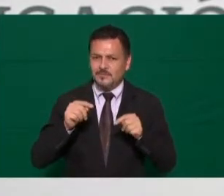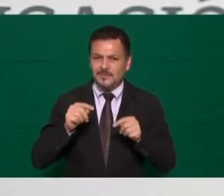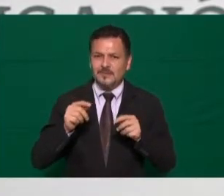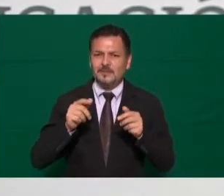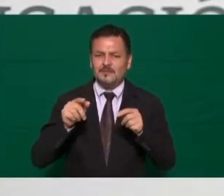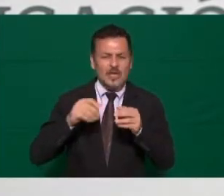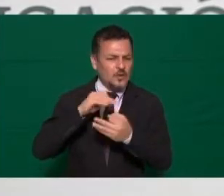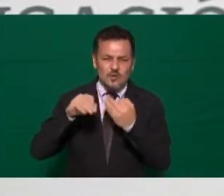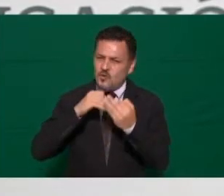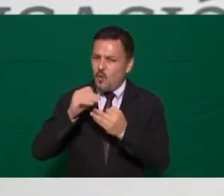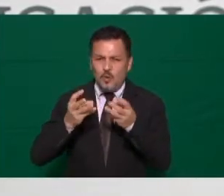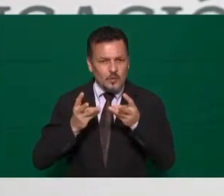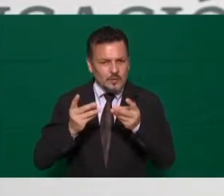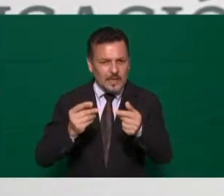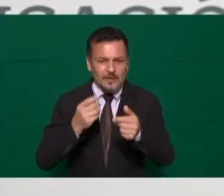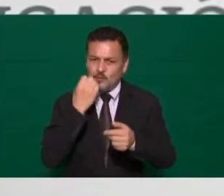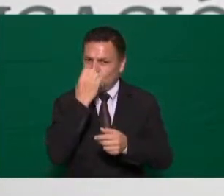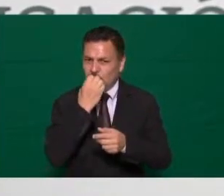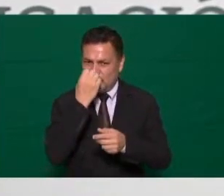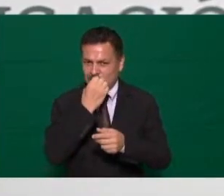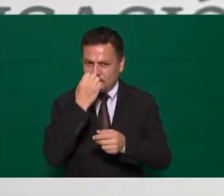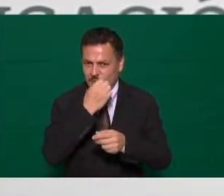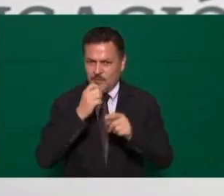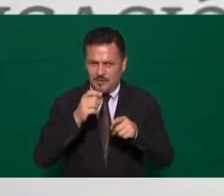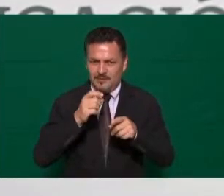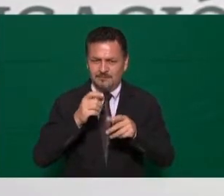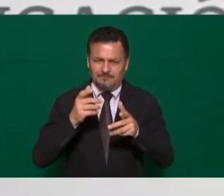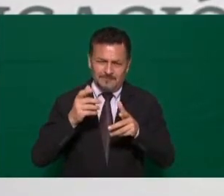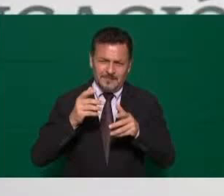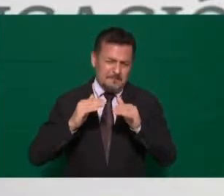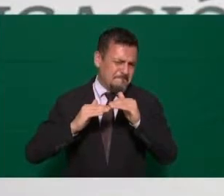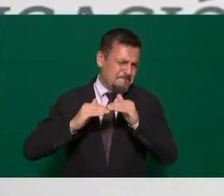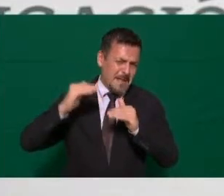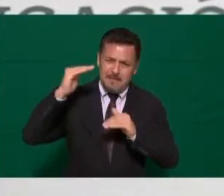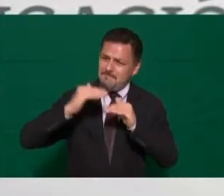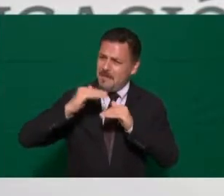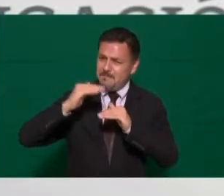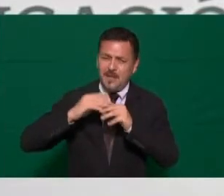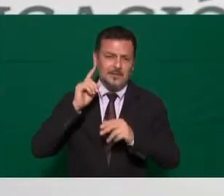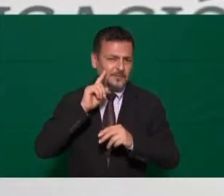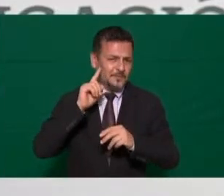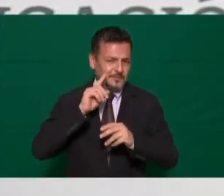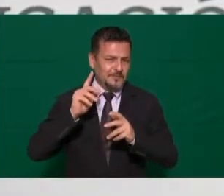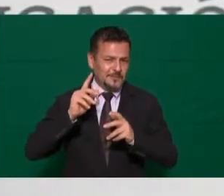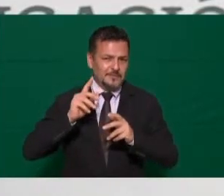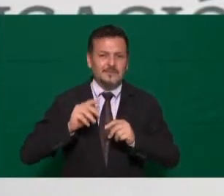el presupuesto en las escuelas. La mayoría de